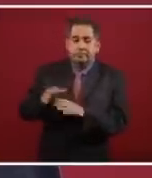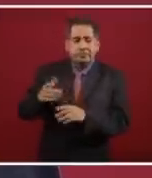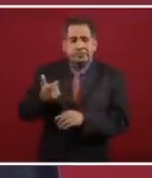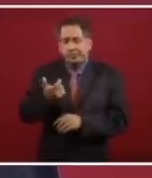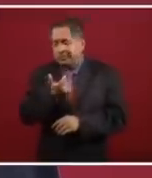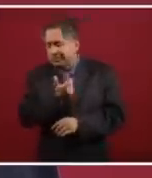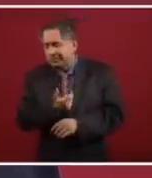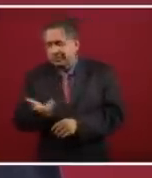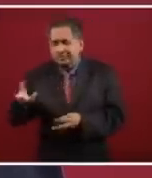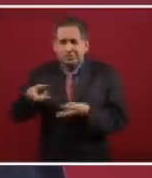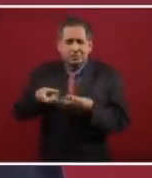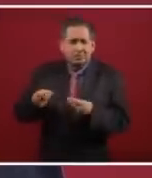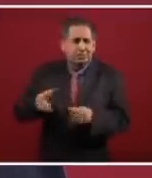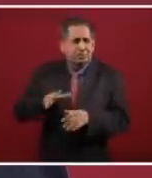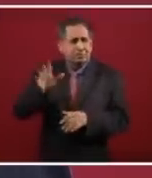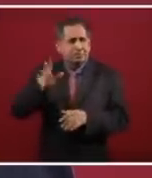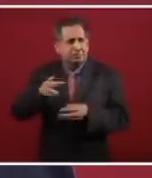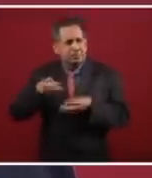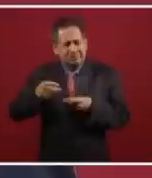costosísima, faraónica,